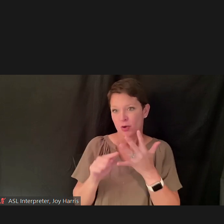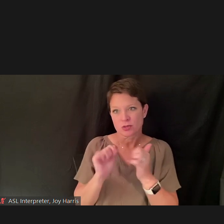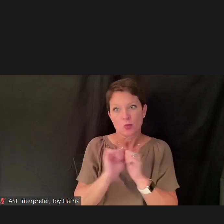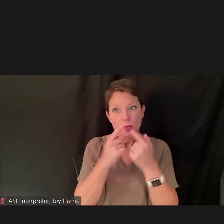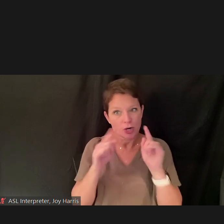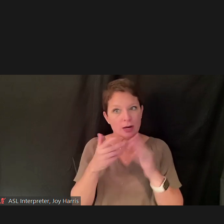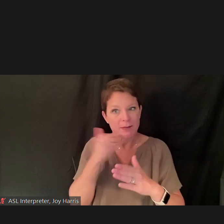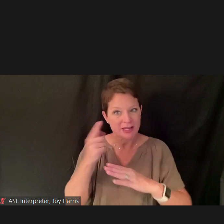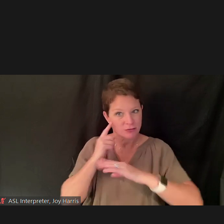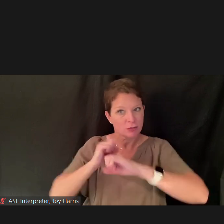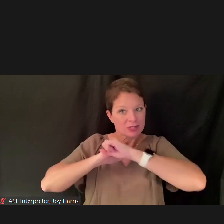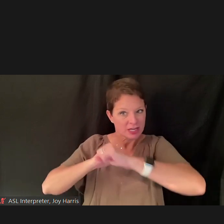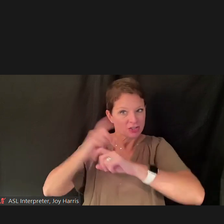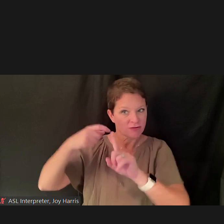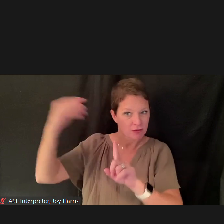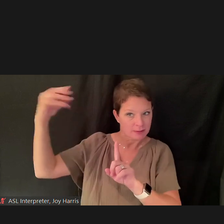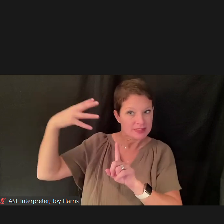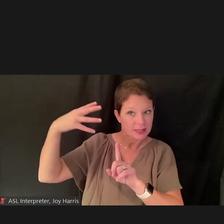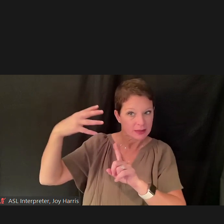protección UVB.